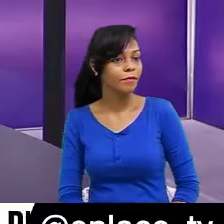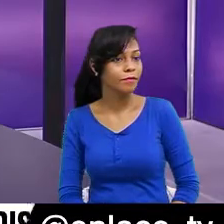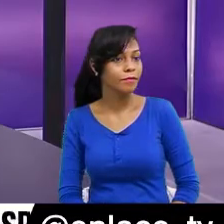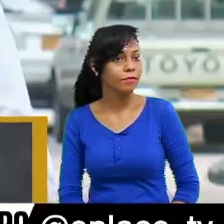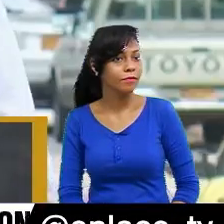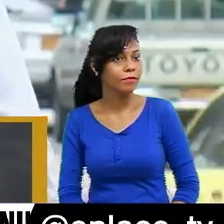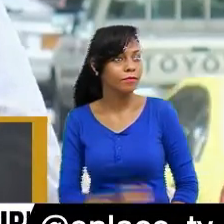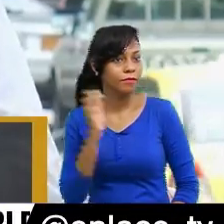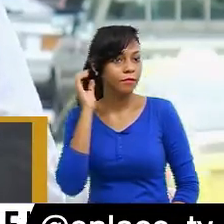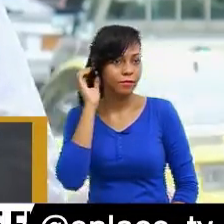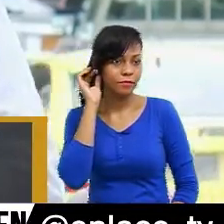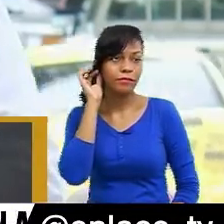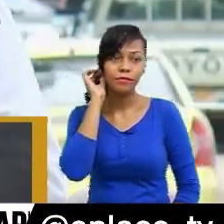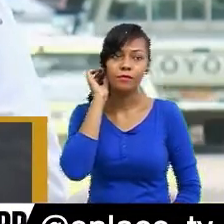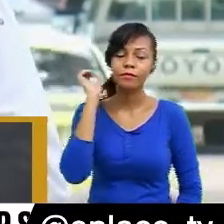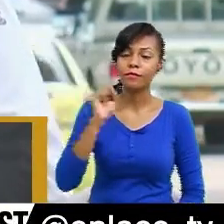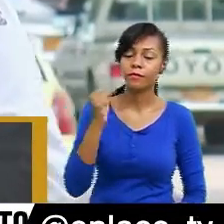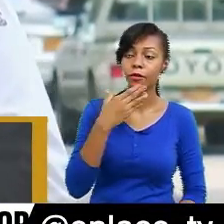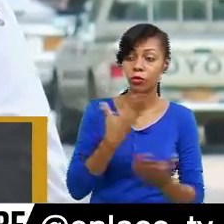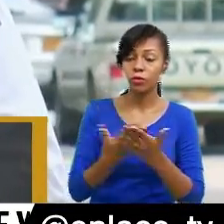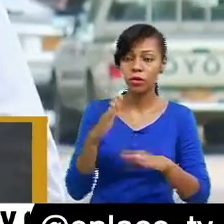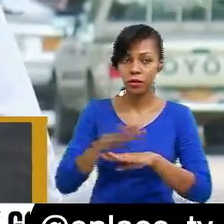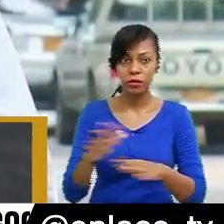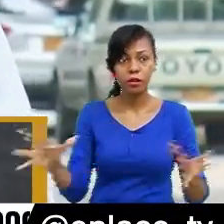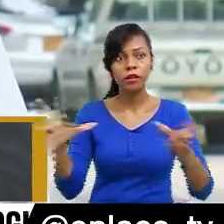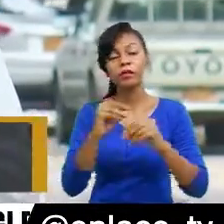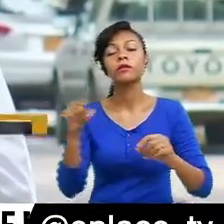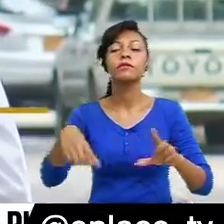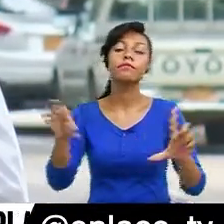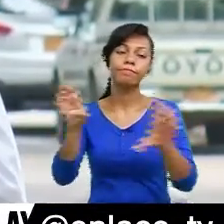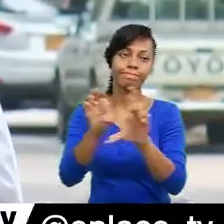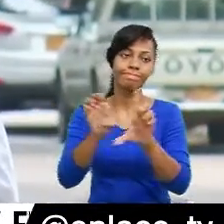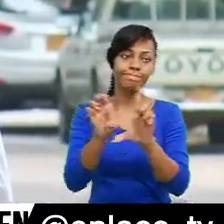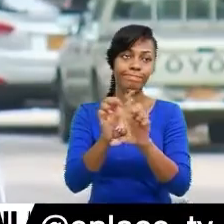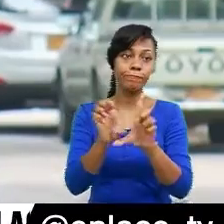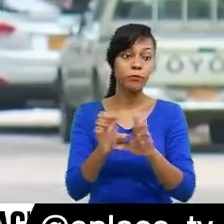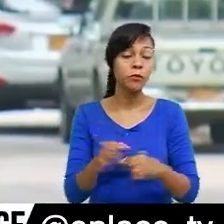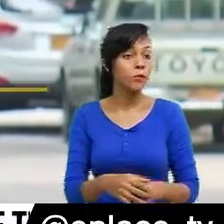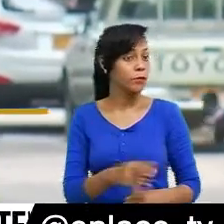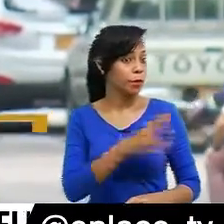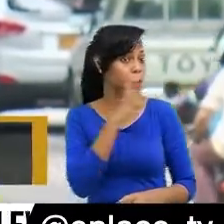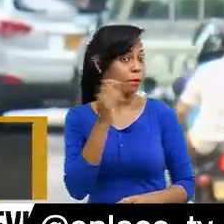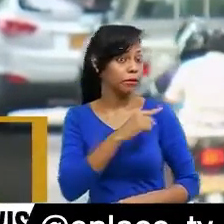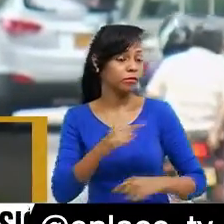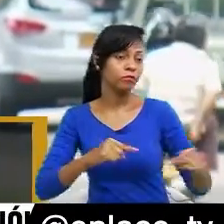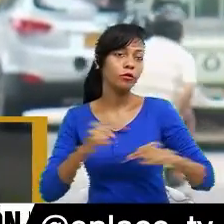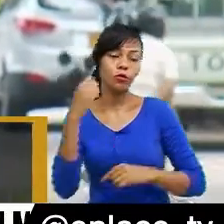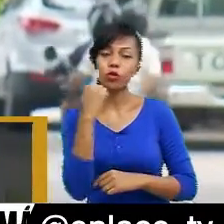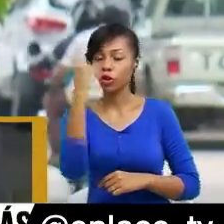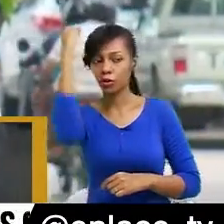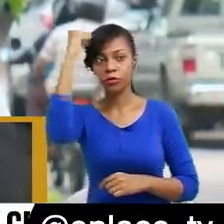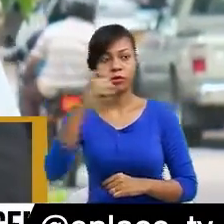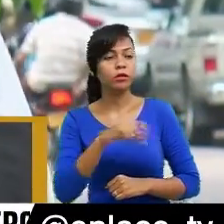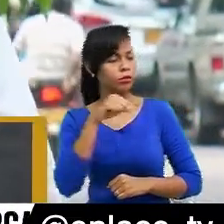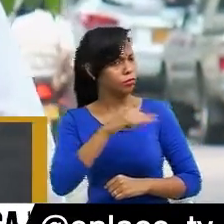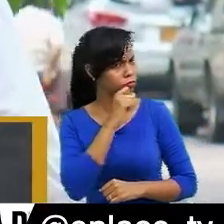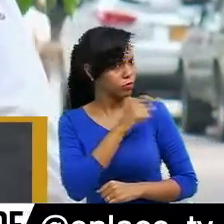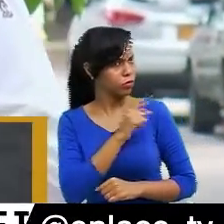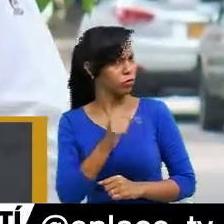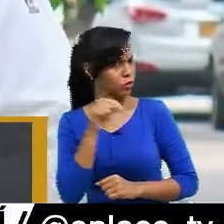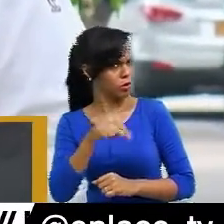Saludos, buenas tardes compañeros y amable teleaudiencia de Enlace Noticias con Fernando Coneo, dirigente intersindical de la USO, porque hoy hay asamblea a 5 de la